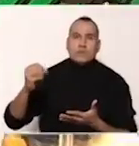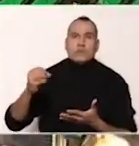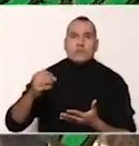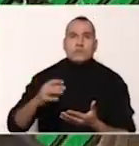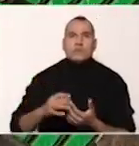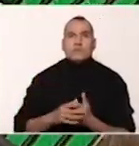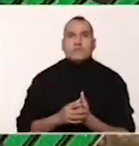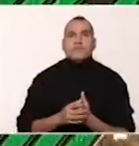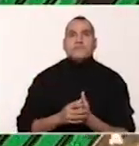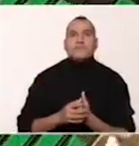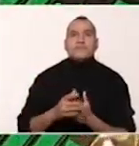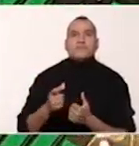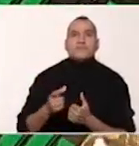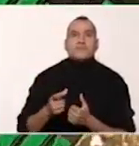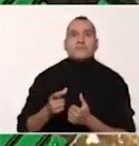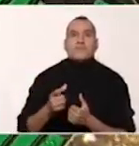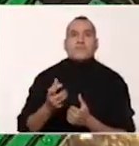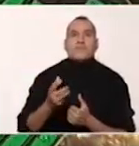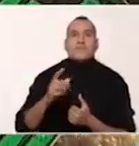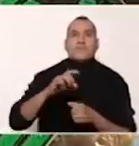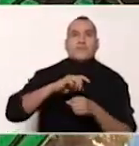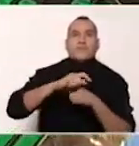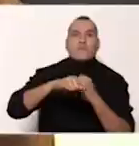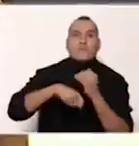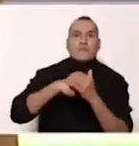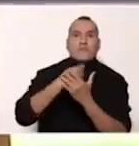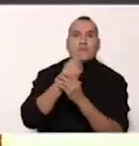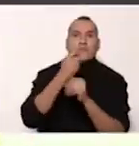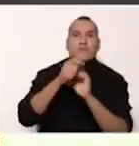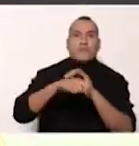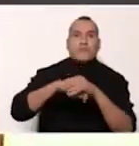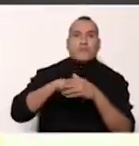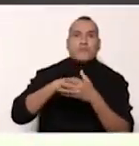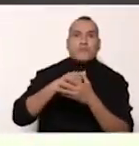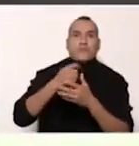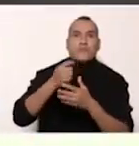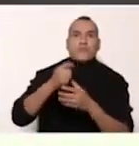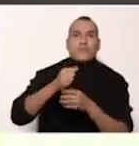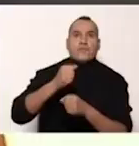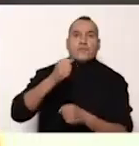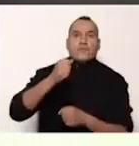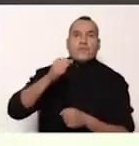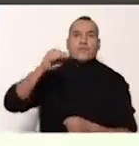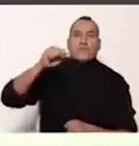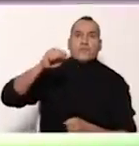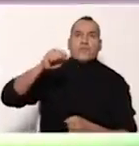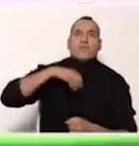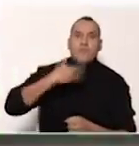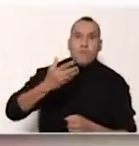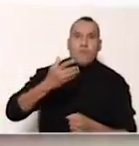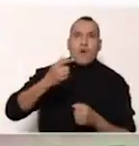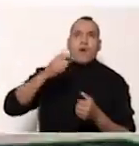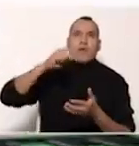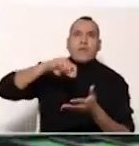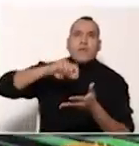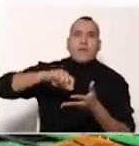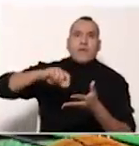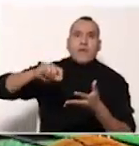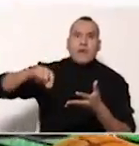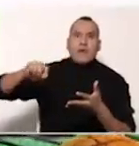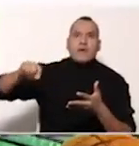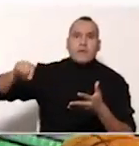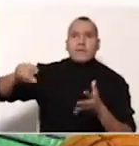la barra flexible, que al enrollarla en su mano dejamos la parte inferior recta y con ella